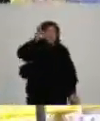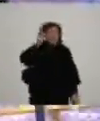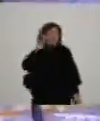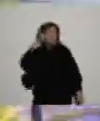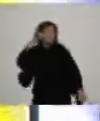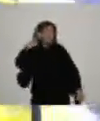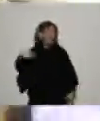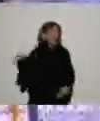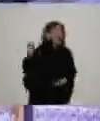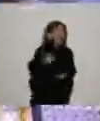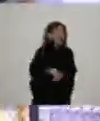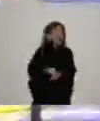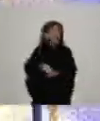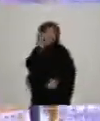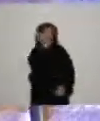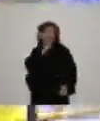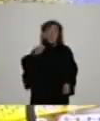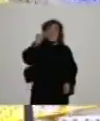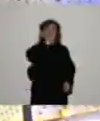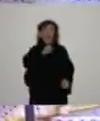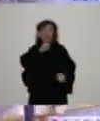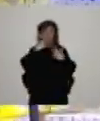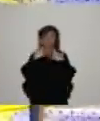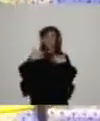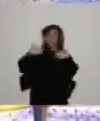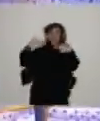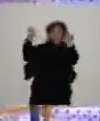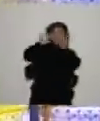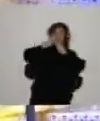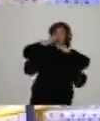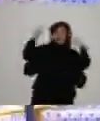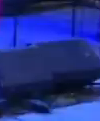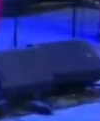nuevamente cantar a la grada.